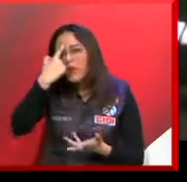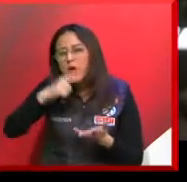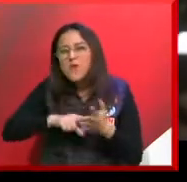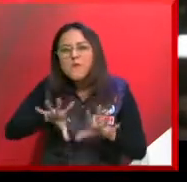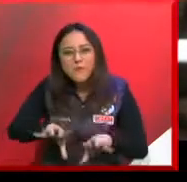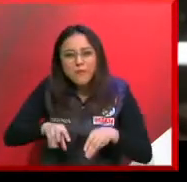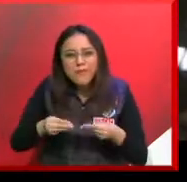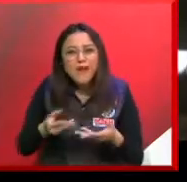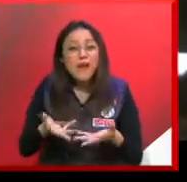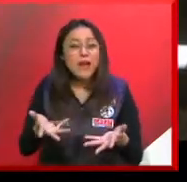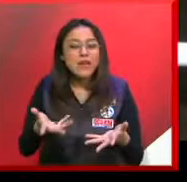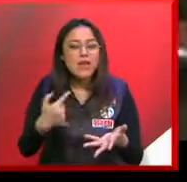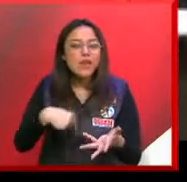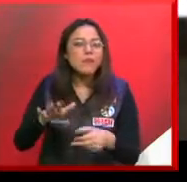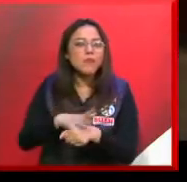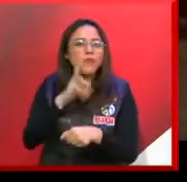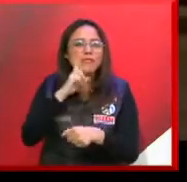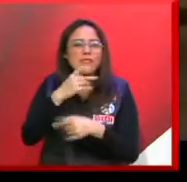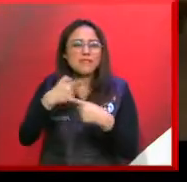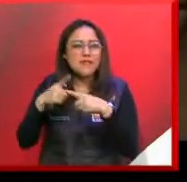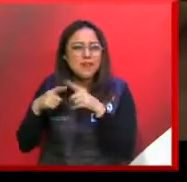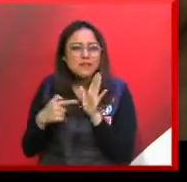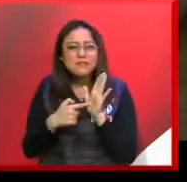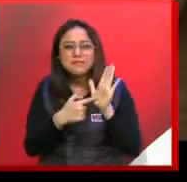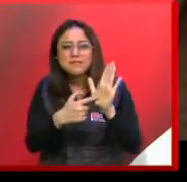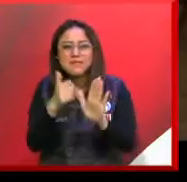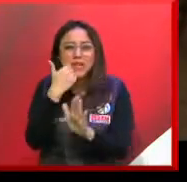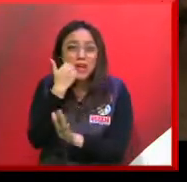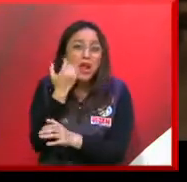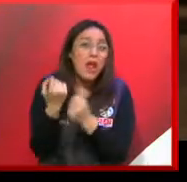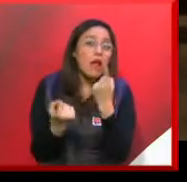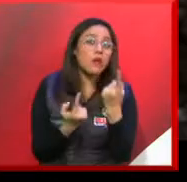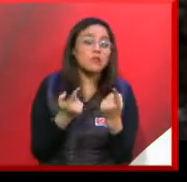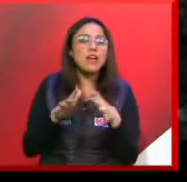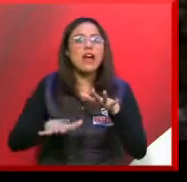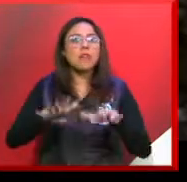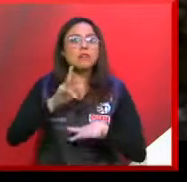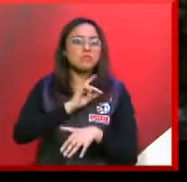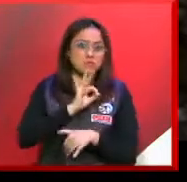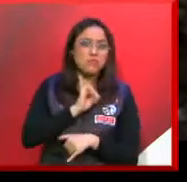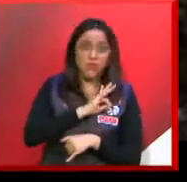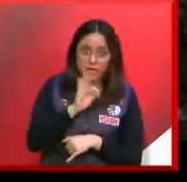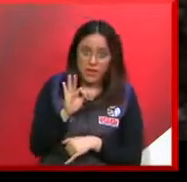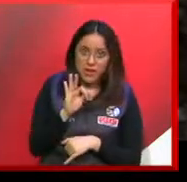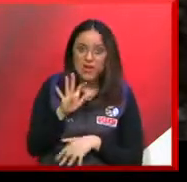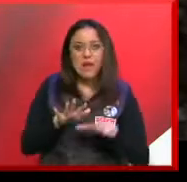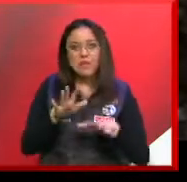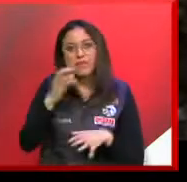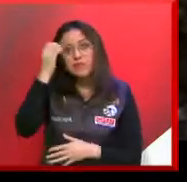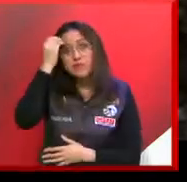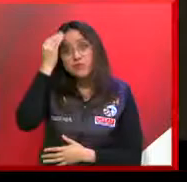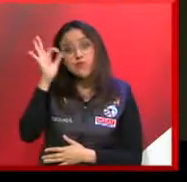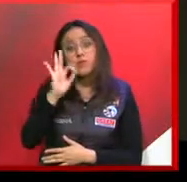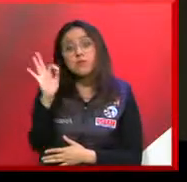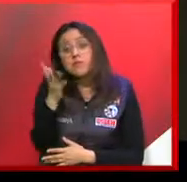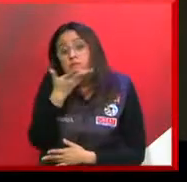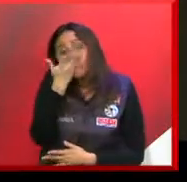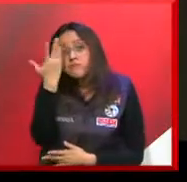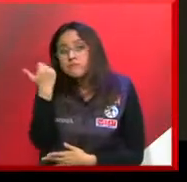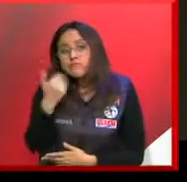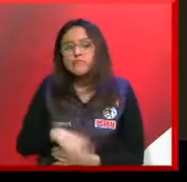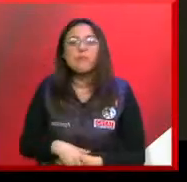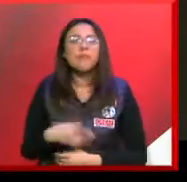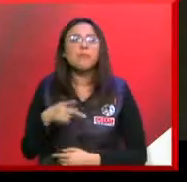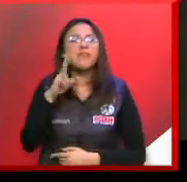mágicos, pues nos traen las cosas que quieran. Bueno, a veces sí se puede. Y a lo mejor se les olvidó pasar aquí. Sin embargo,